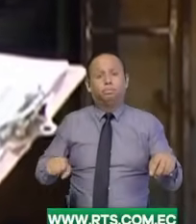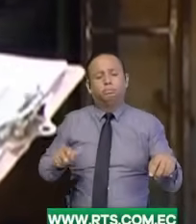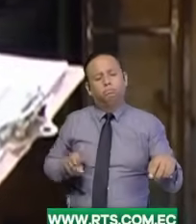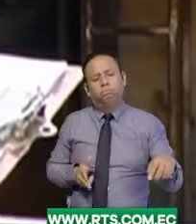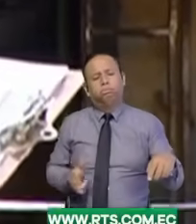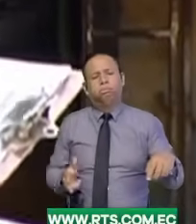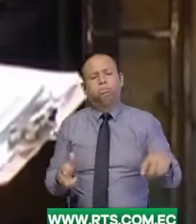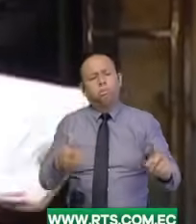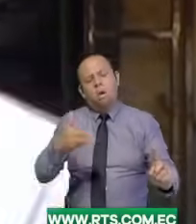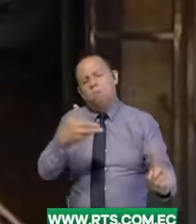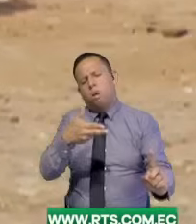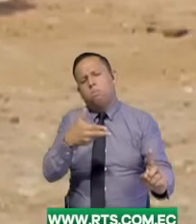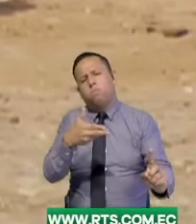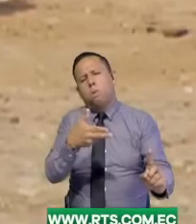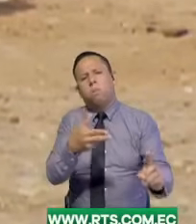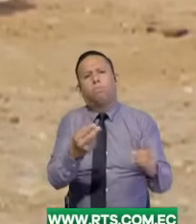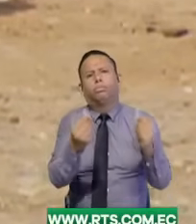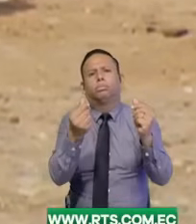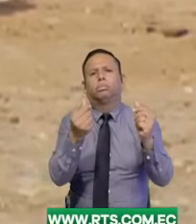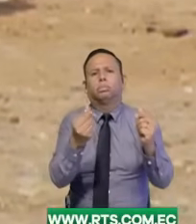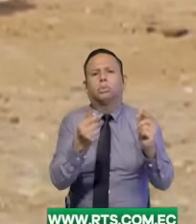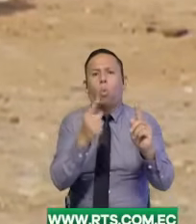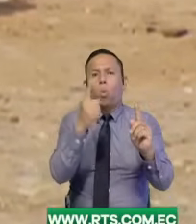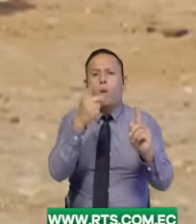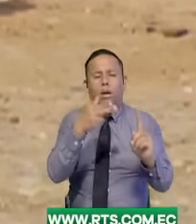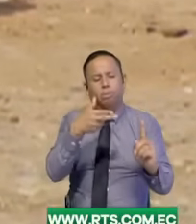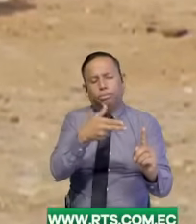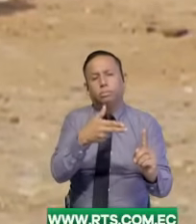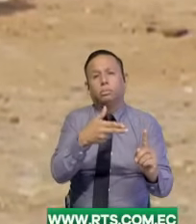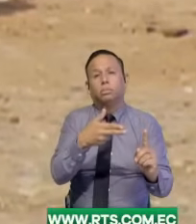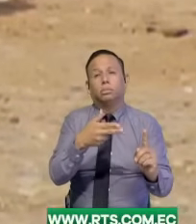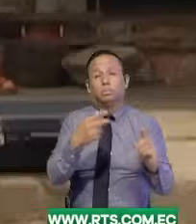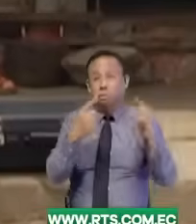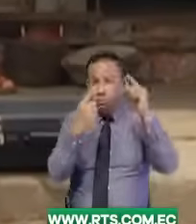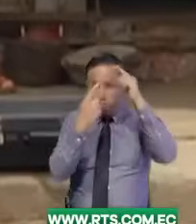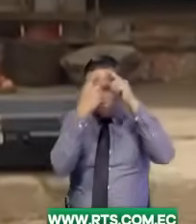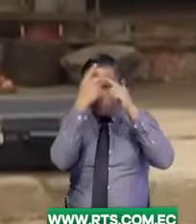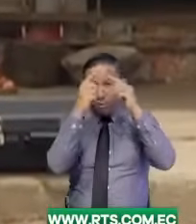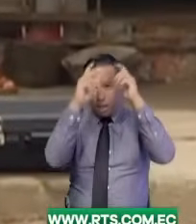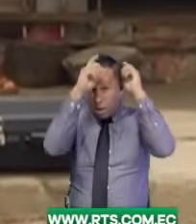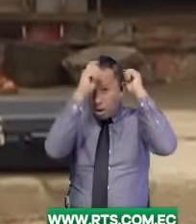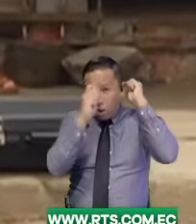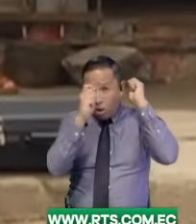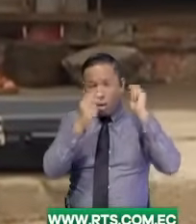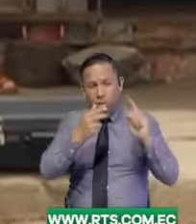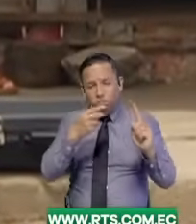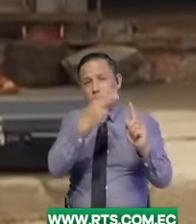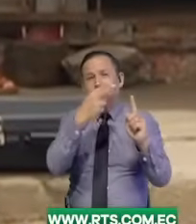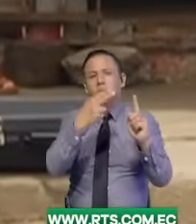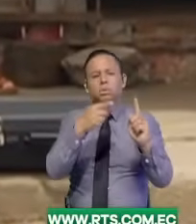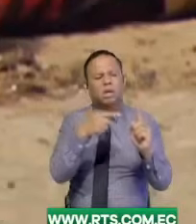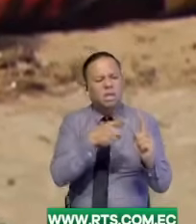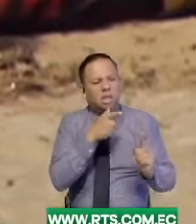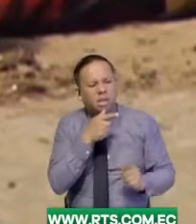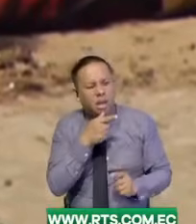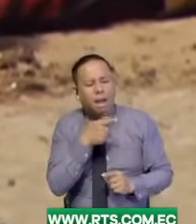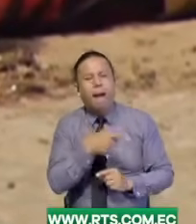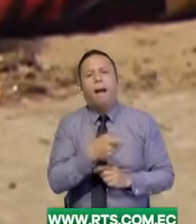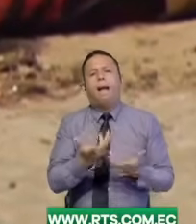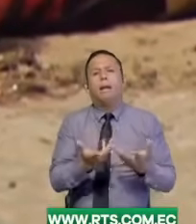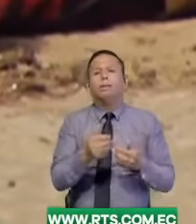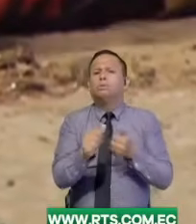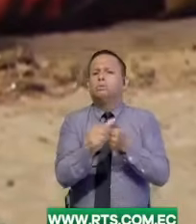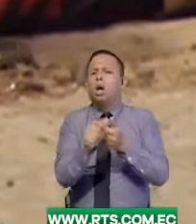que quemarropa lo balearon. Uno de los proyectiles ingresó hasta por la gorra. Se presume que la víctima mortal se dedicaba a lavar carros a